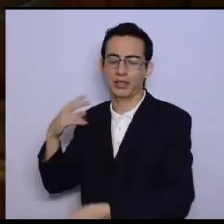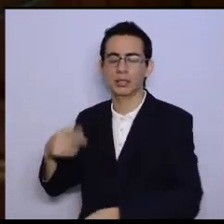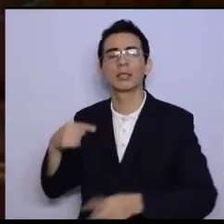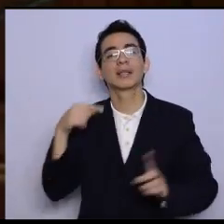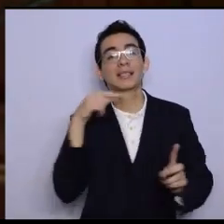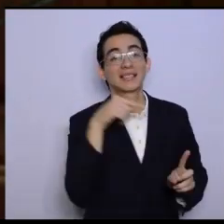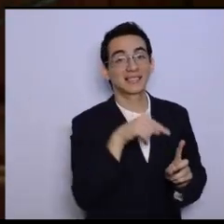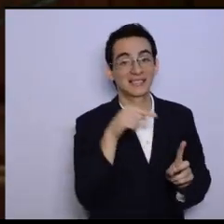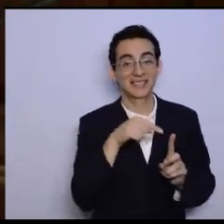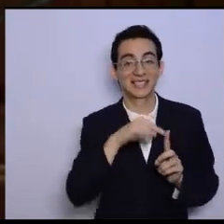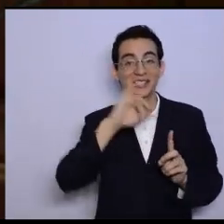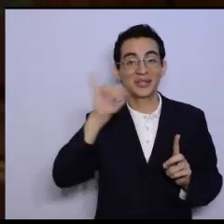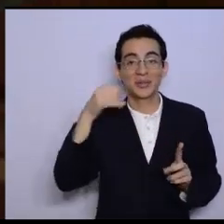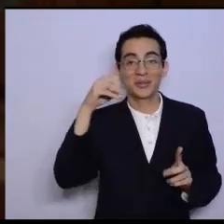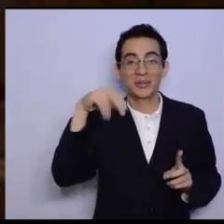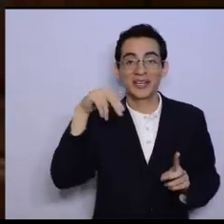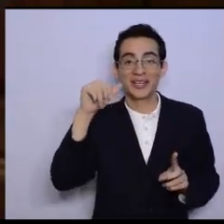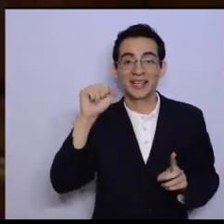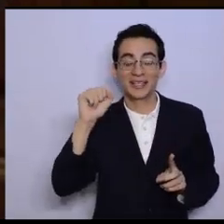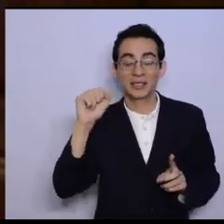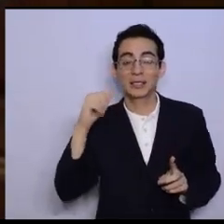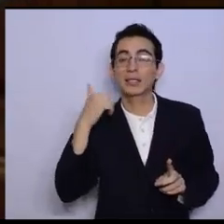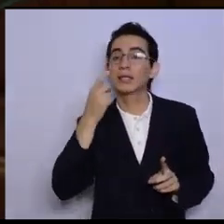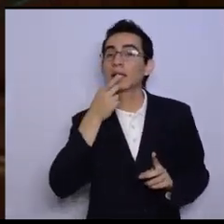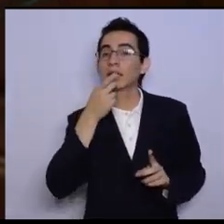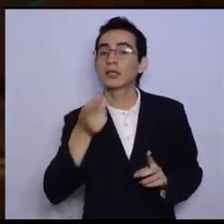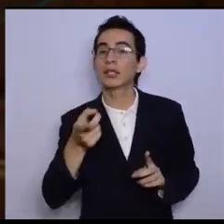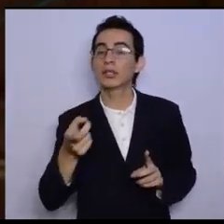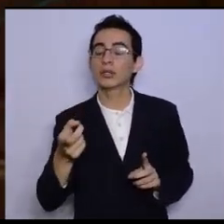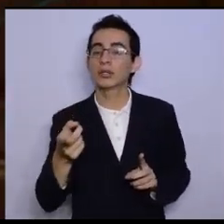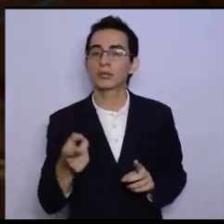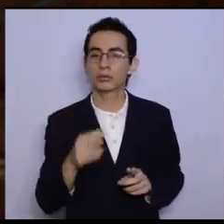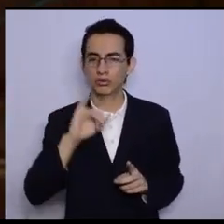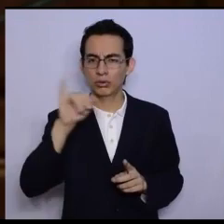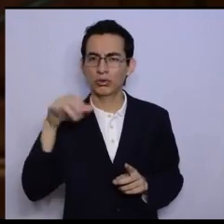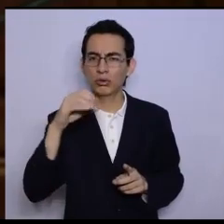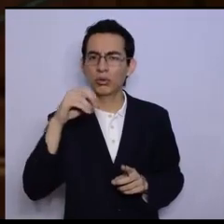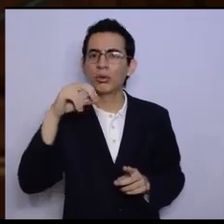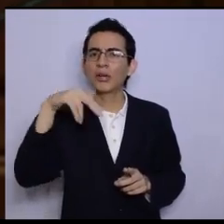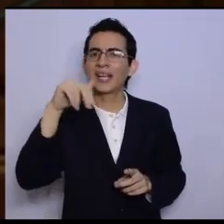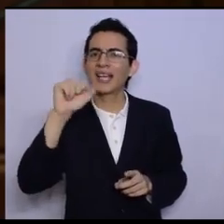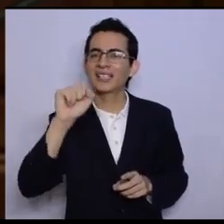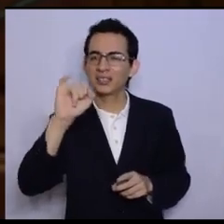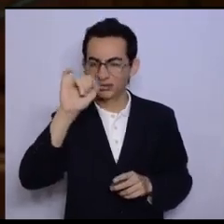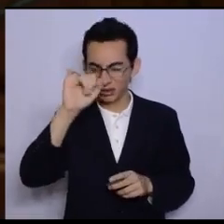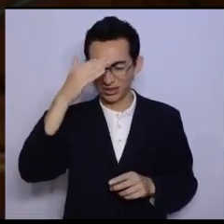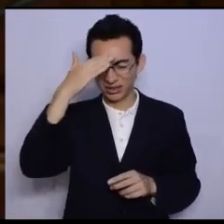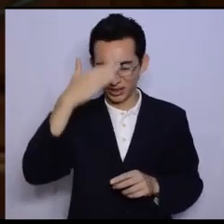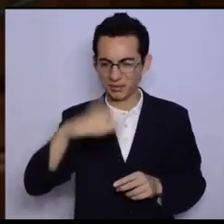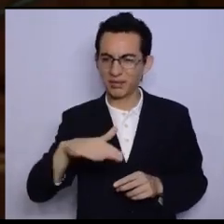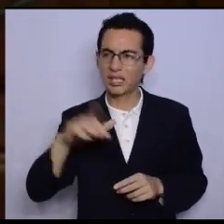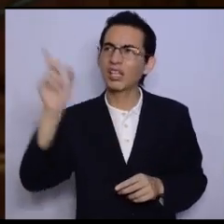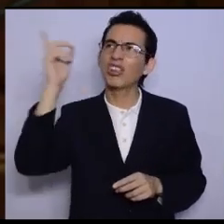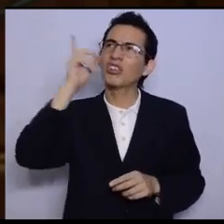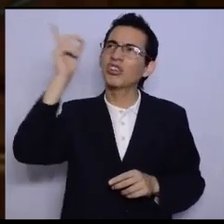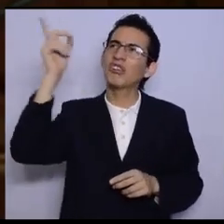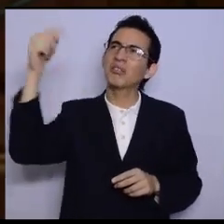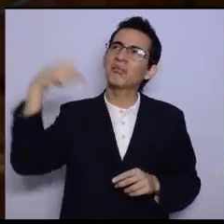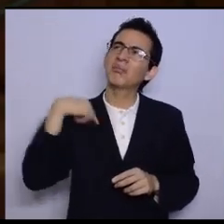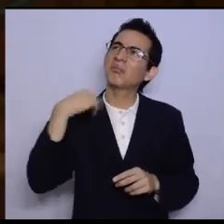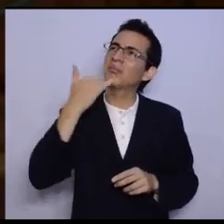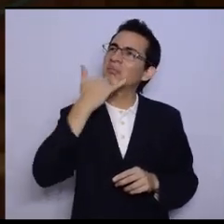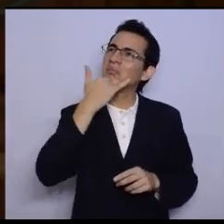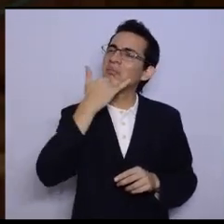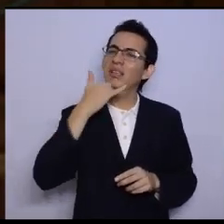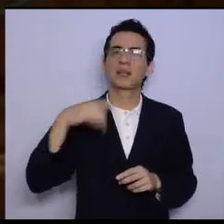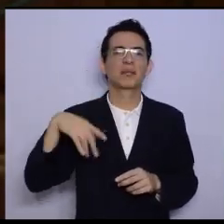dice ahí en el libro de Jonás, que Jonás sabía que Dios era perdonador. Dice, y